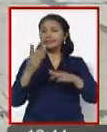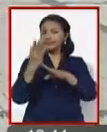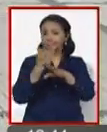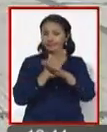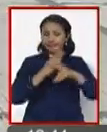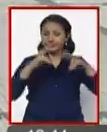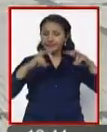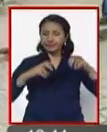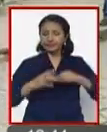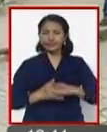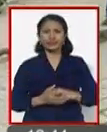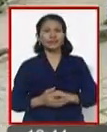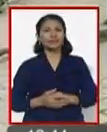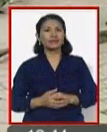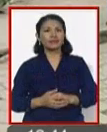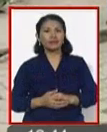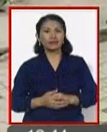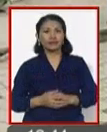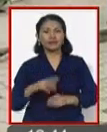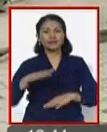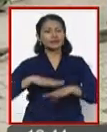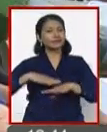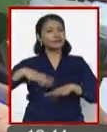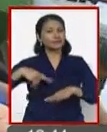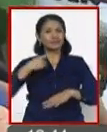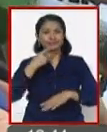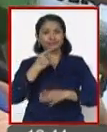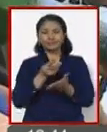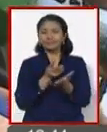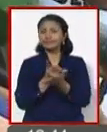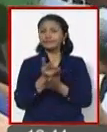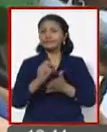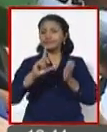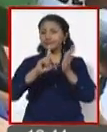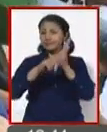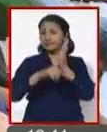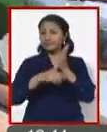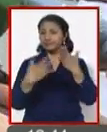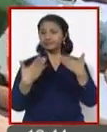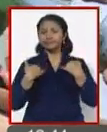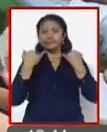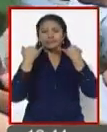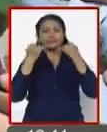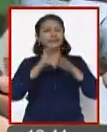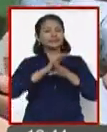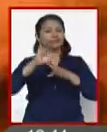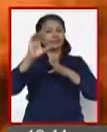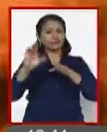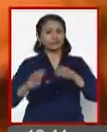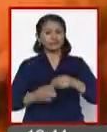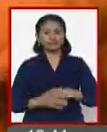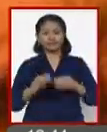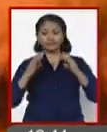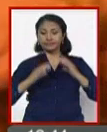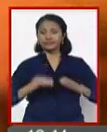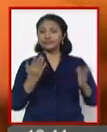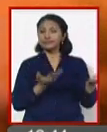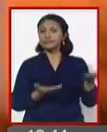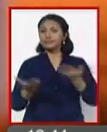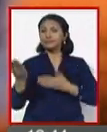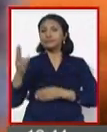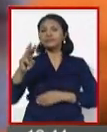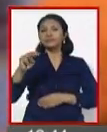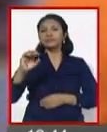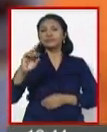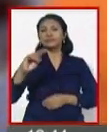de investigación, todavía no tenemos la certeza. En horas más vamos a tener una información mucho más cabal. El cuerpo fue derivado a la